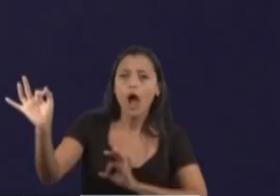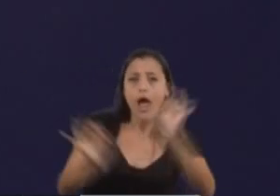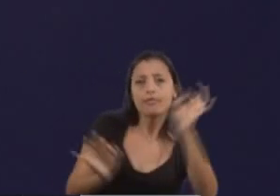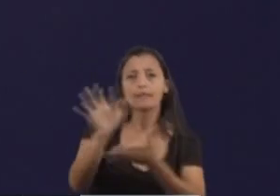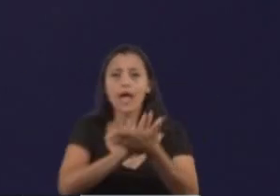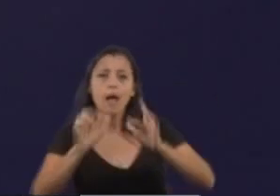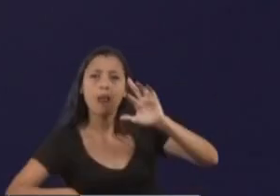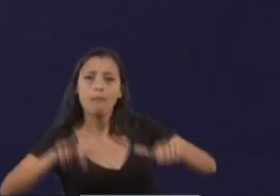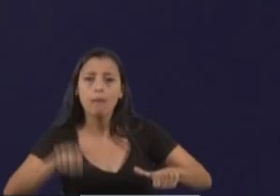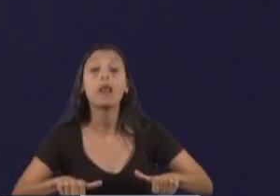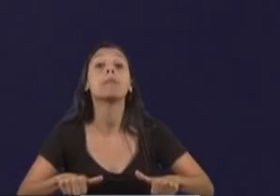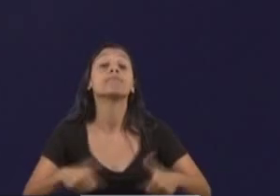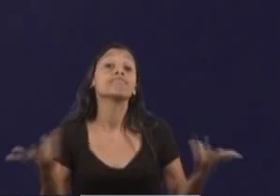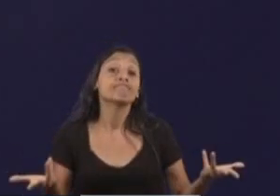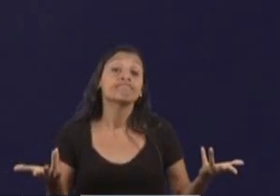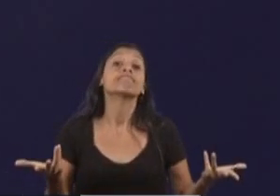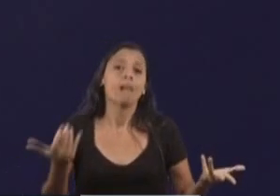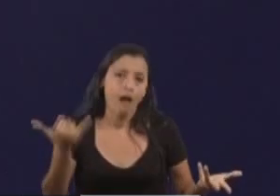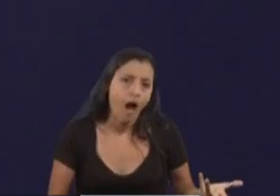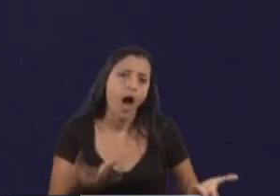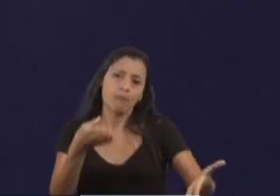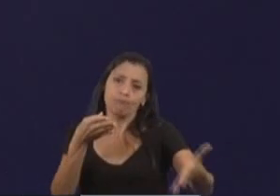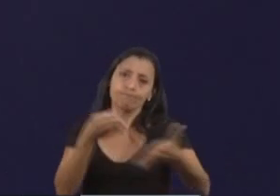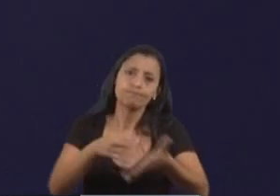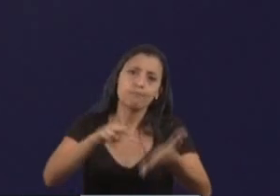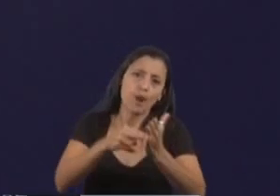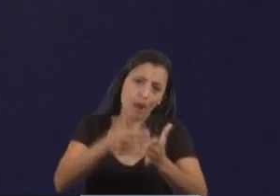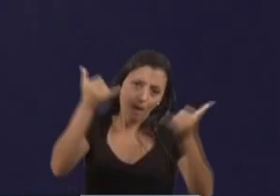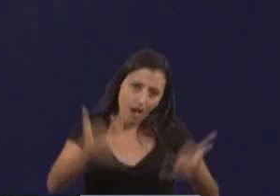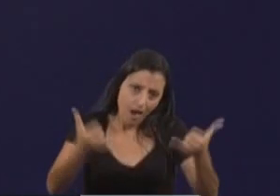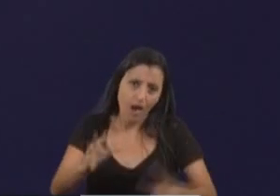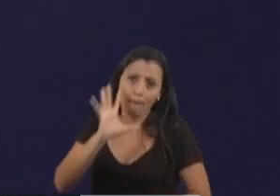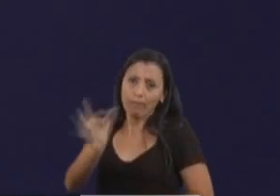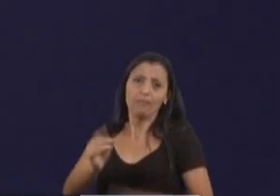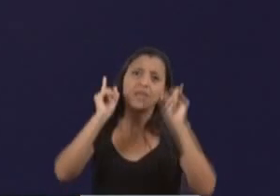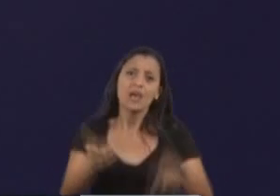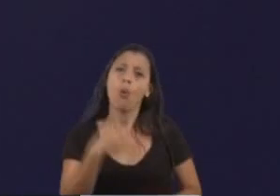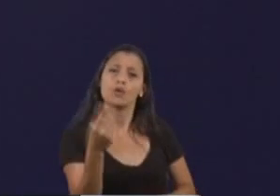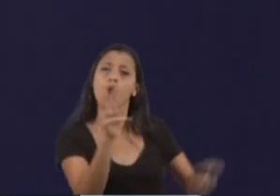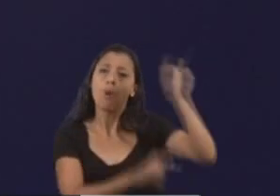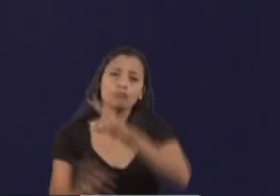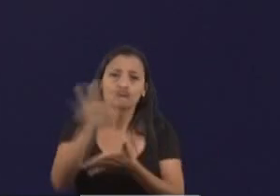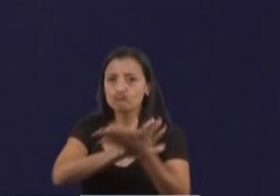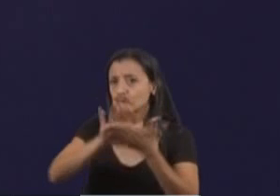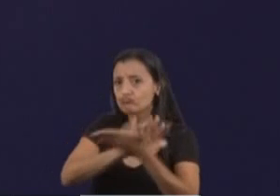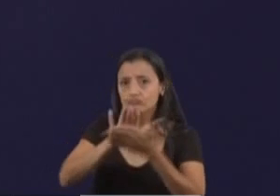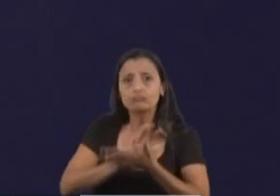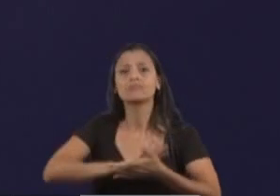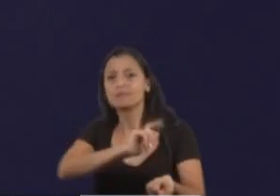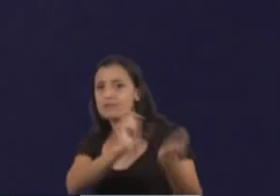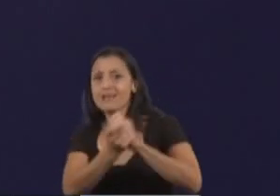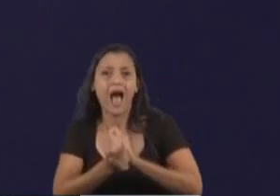que permitan, a pesar de la enorme dificultad que ello presenta, revertir la sentencia o mitigar su